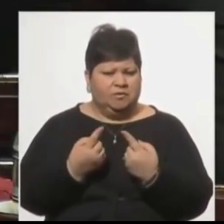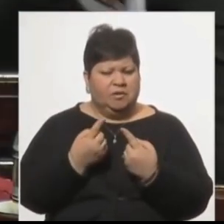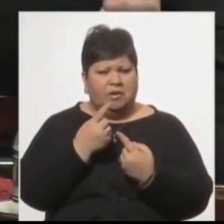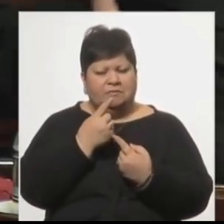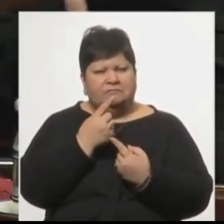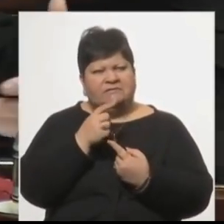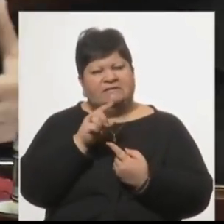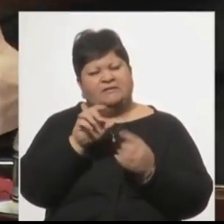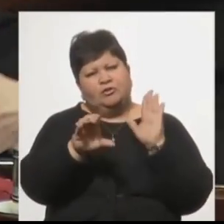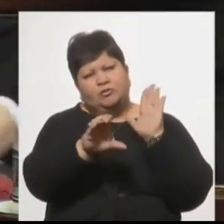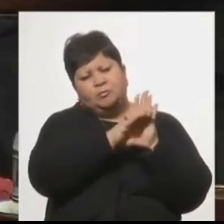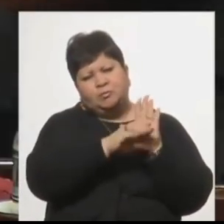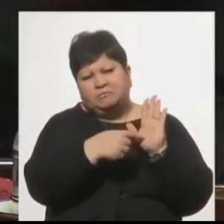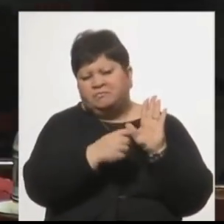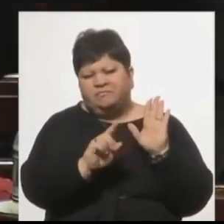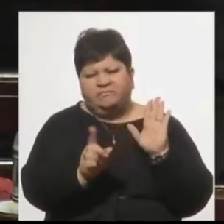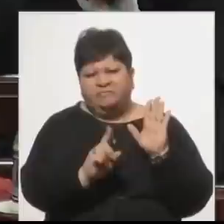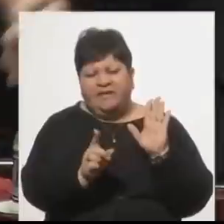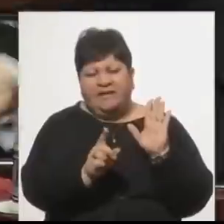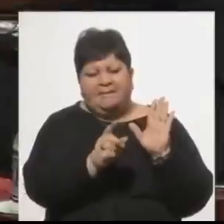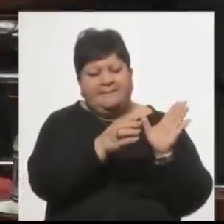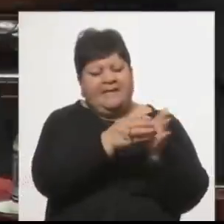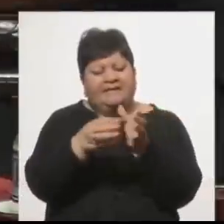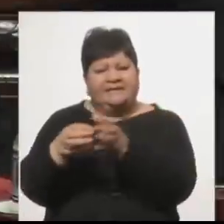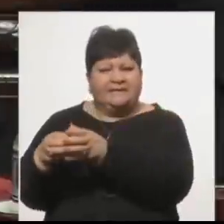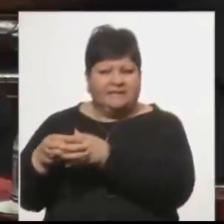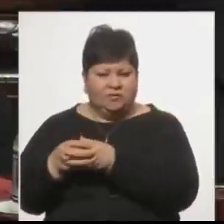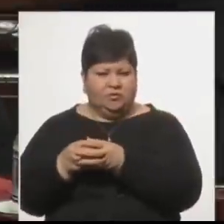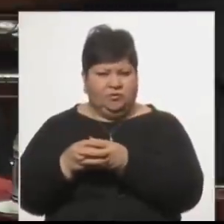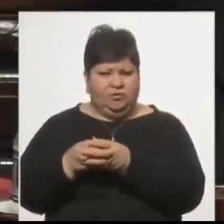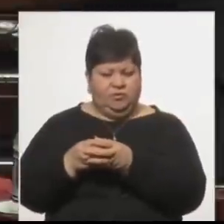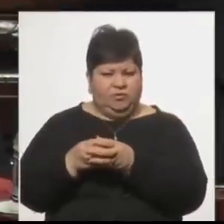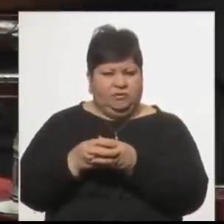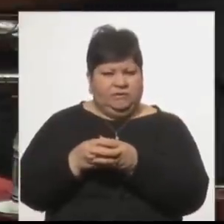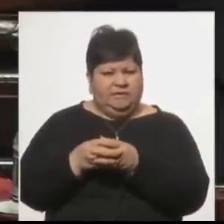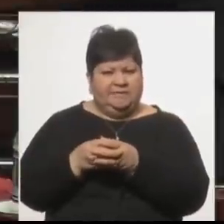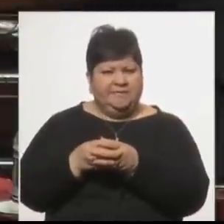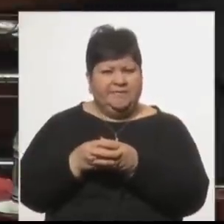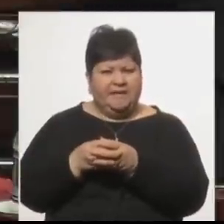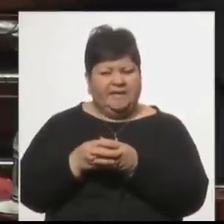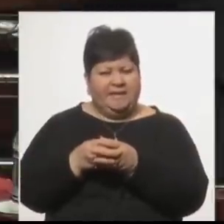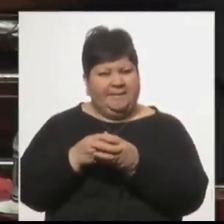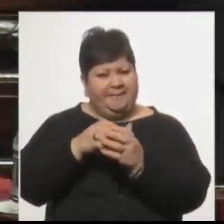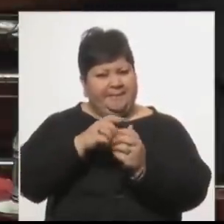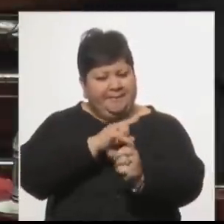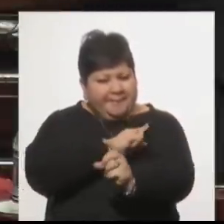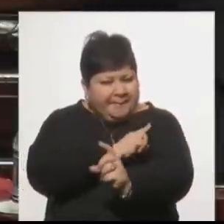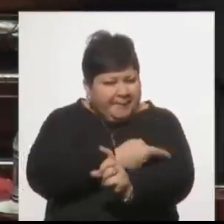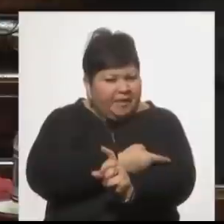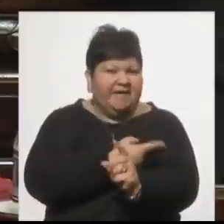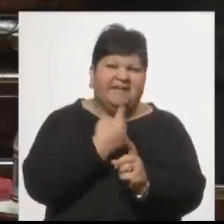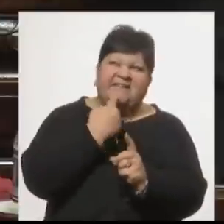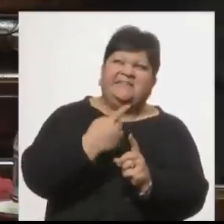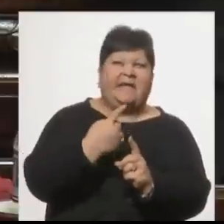fue la partidocracia, tantas veces tomada como un elemento negativo.